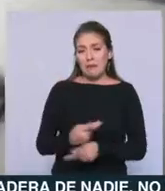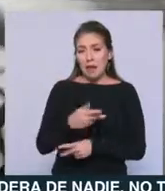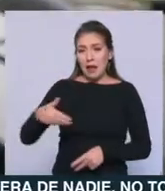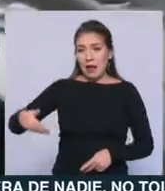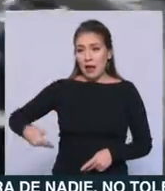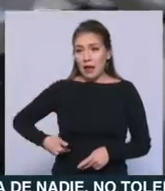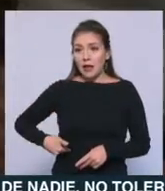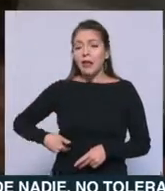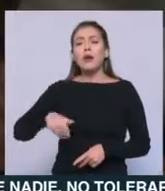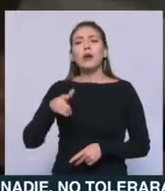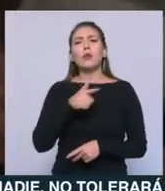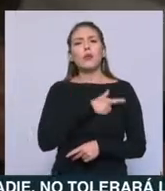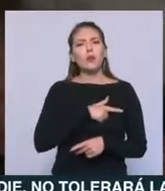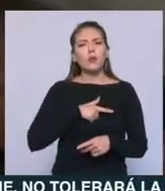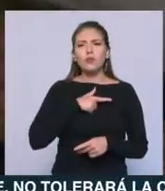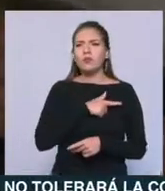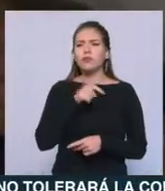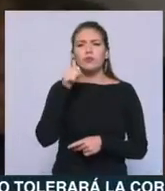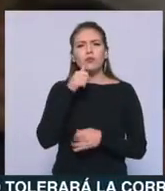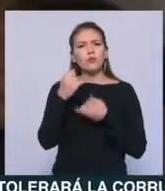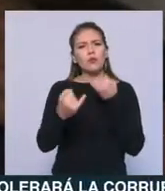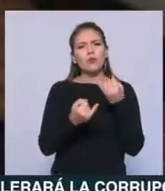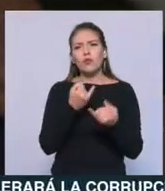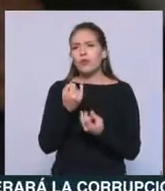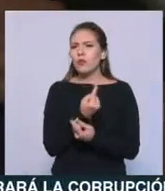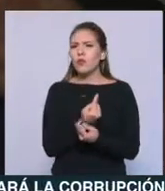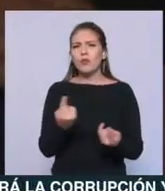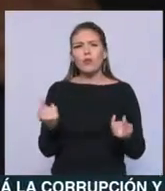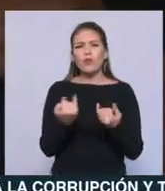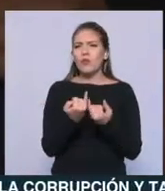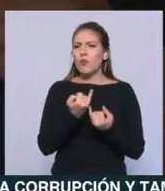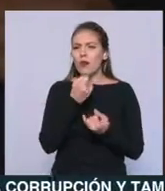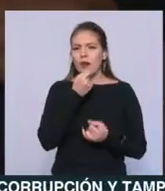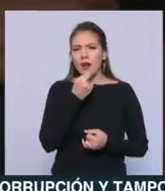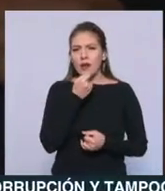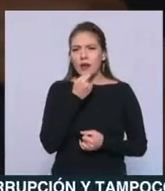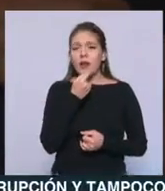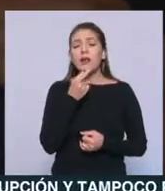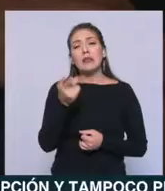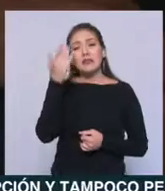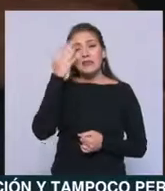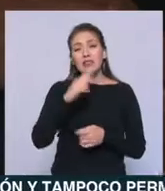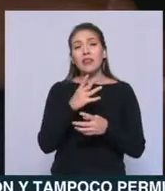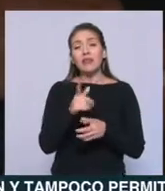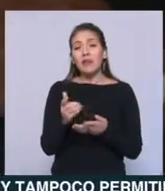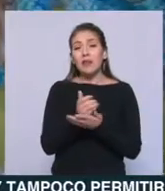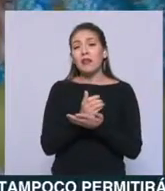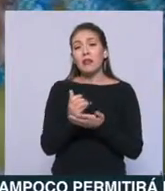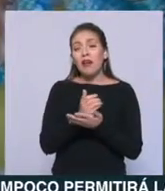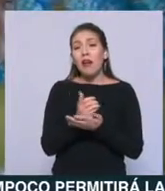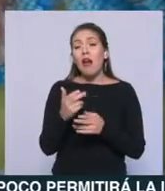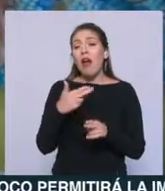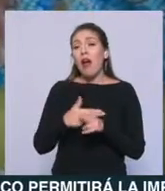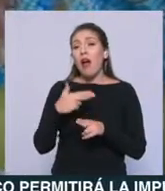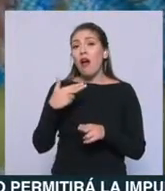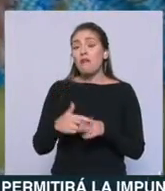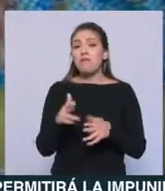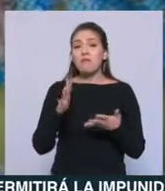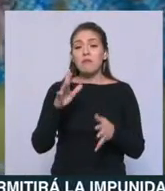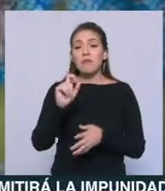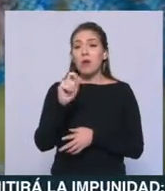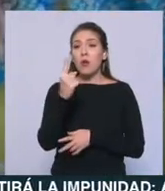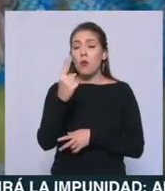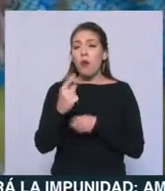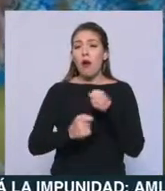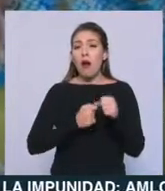como cualquier persona. A su corta edad, entiende que su proceso de recuperación será hasta los 21 años. Y se siente